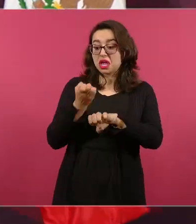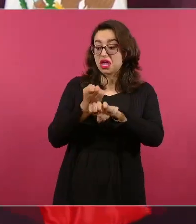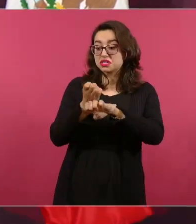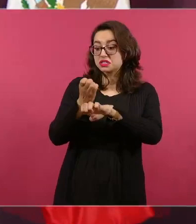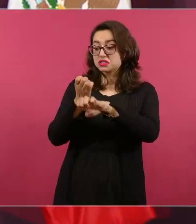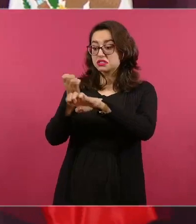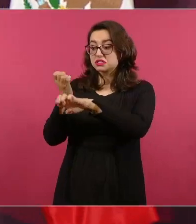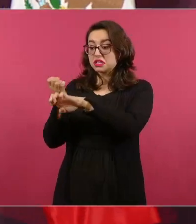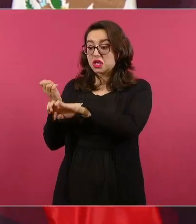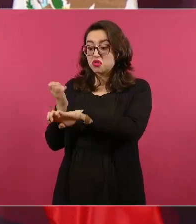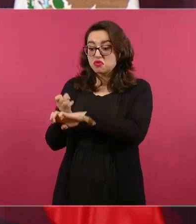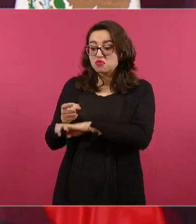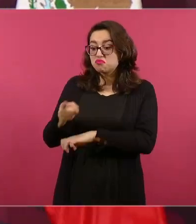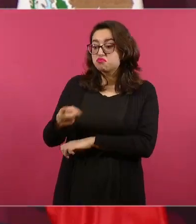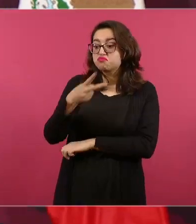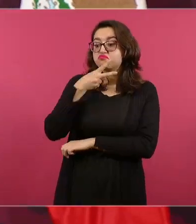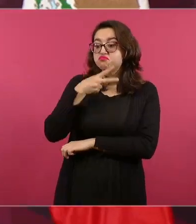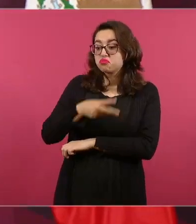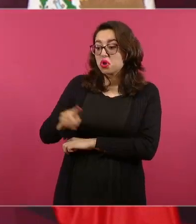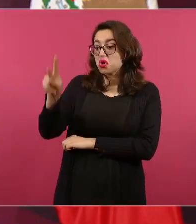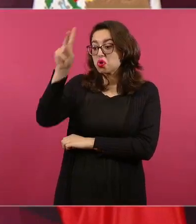presencia.